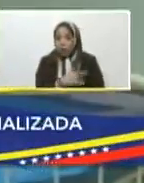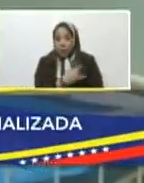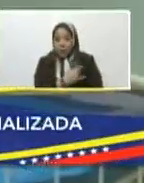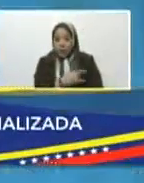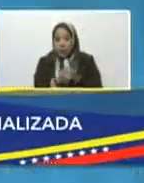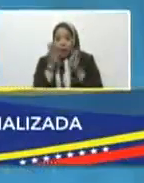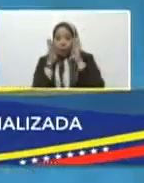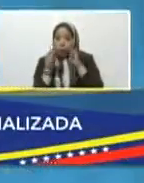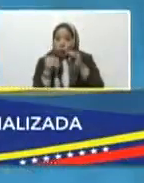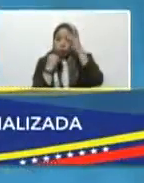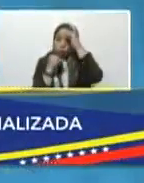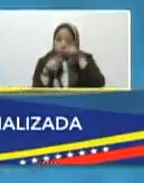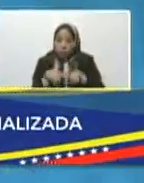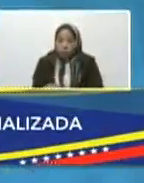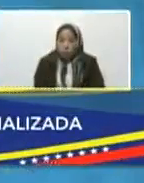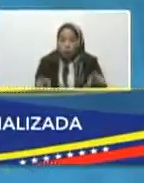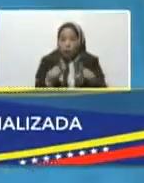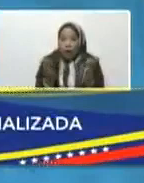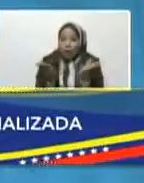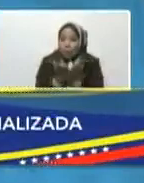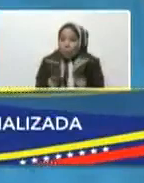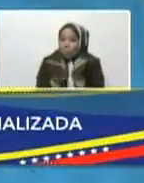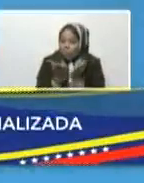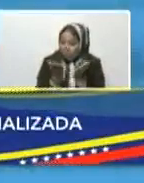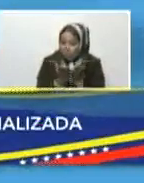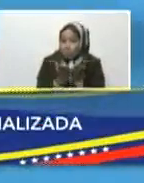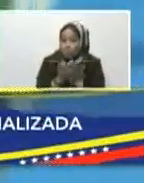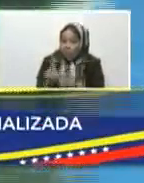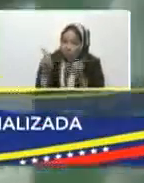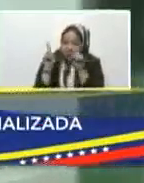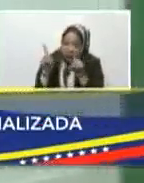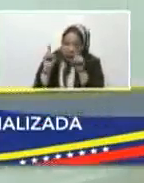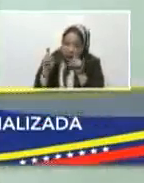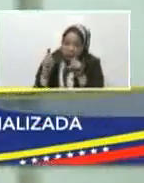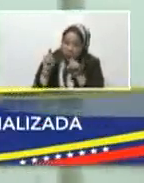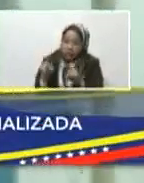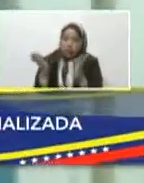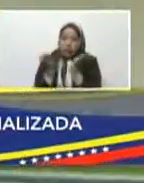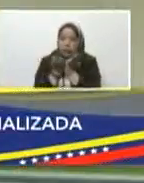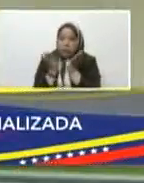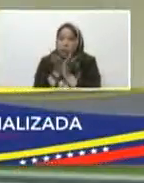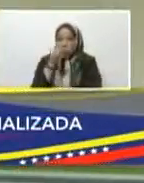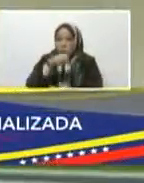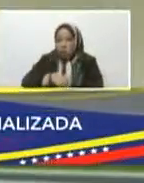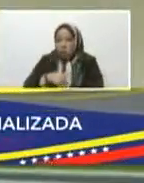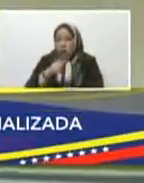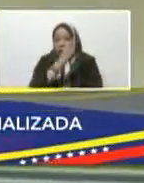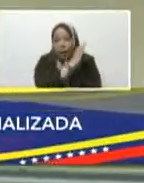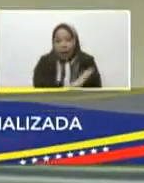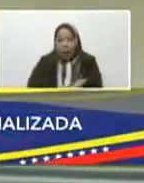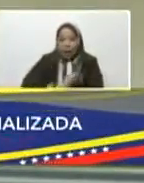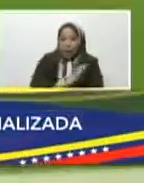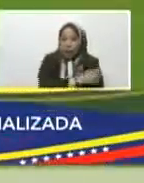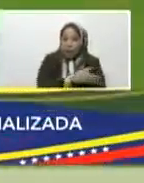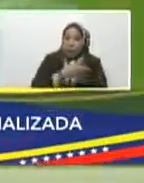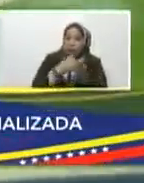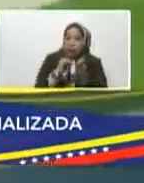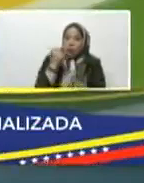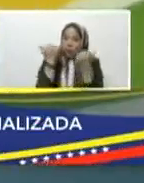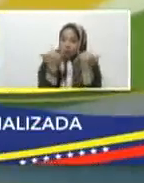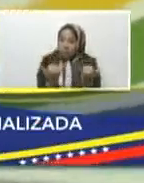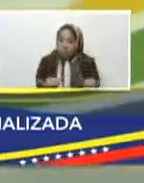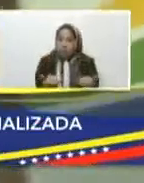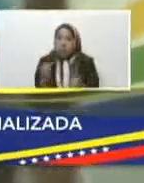también tiene aulas desde el punto de vista académico para seguir impartiendo clases en esta clínica especializada que tiene ahora